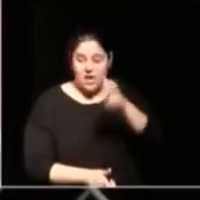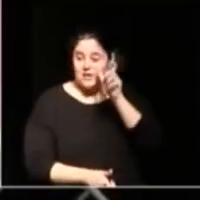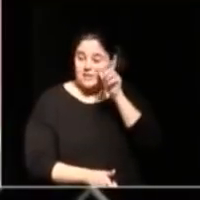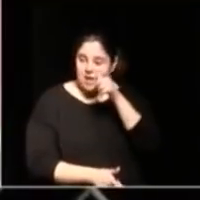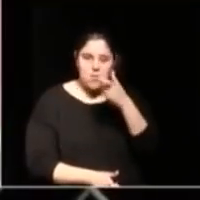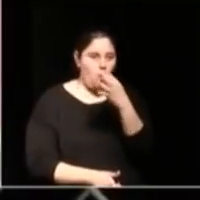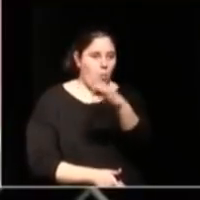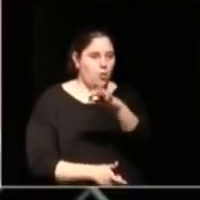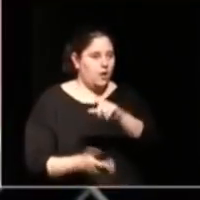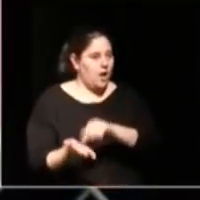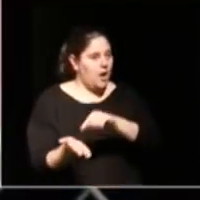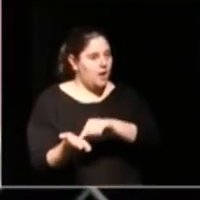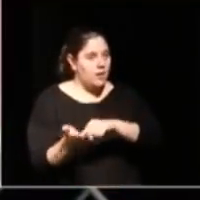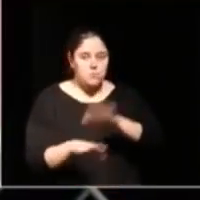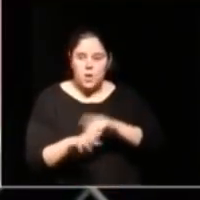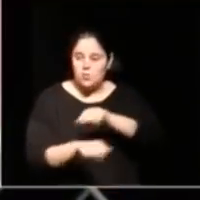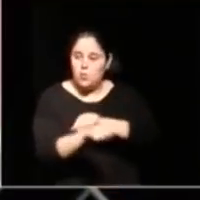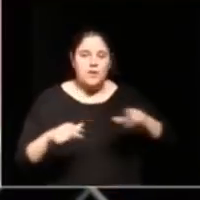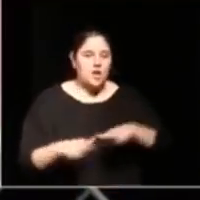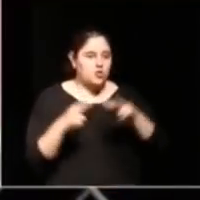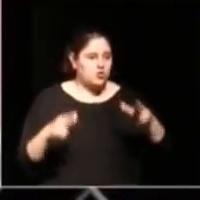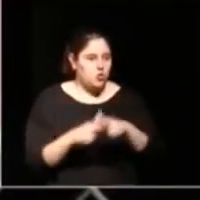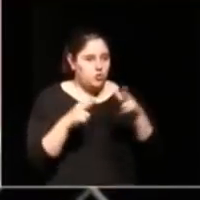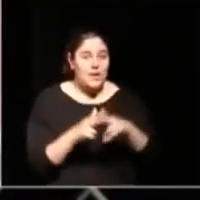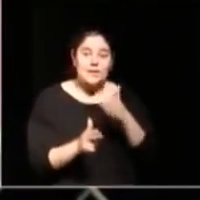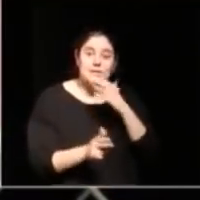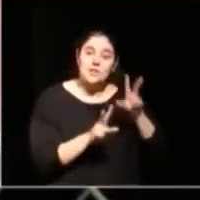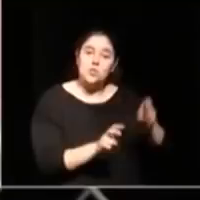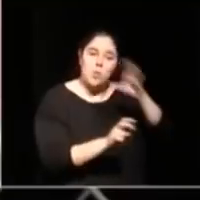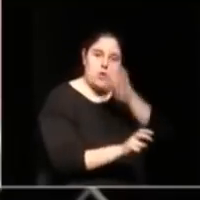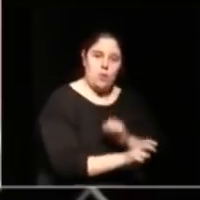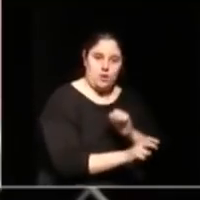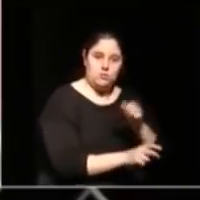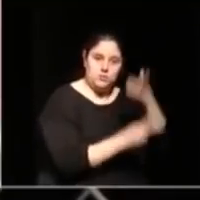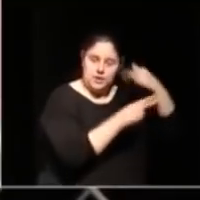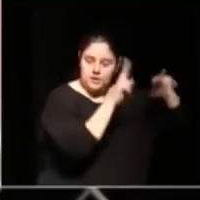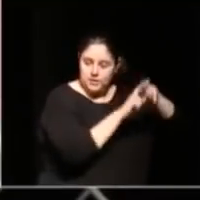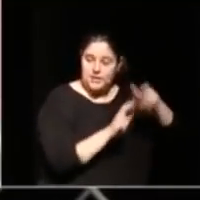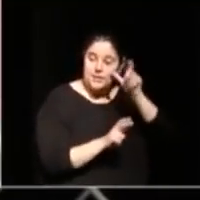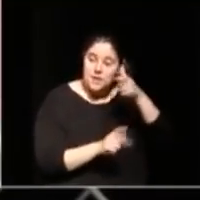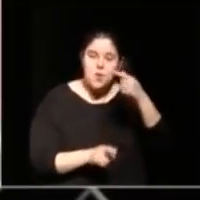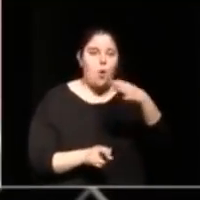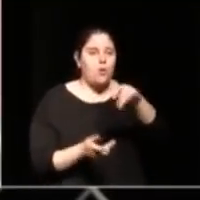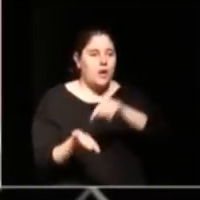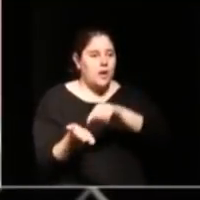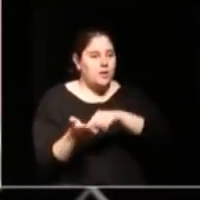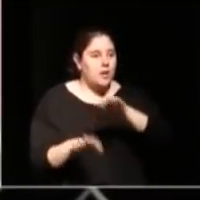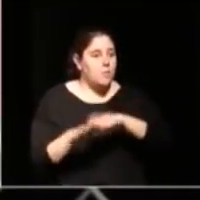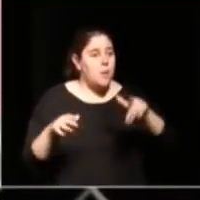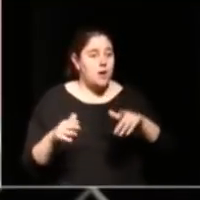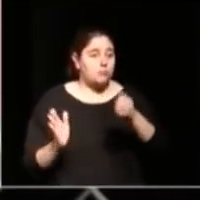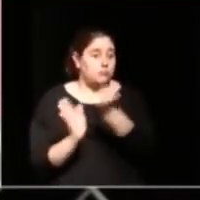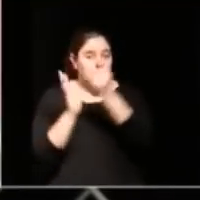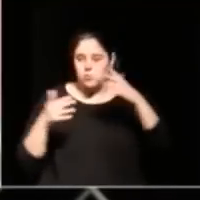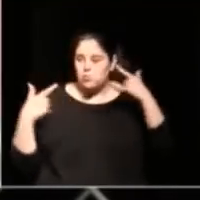única garantía para que haya políticas sociales desde un nuevo gobierno de la Generalitat. Xavi es la única garantía para las clases